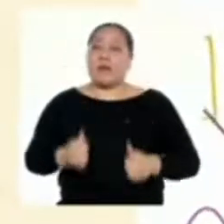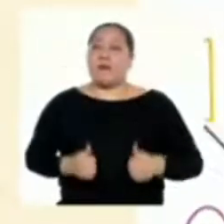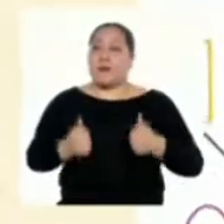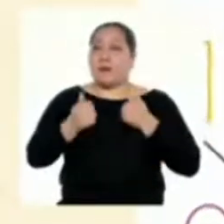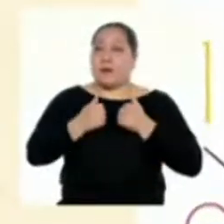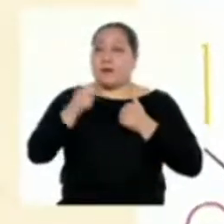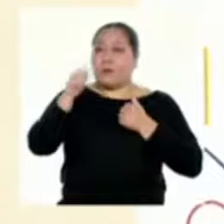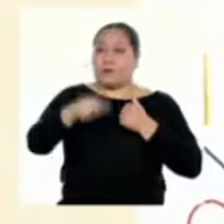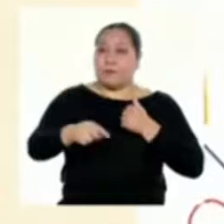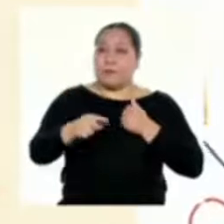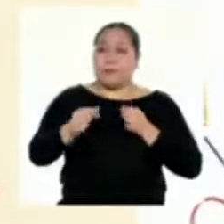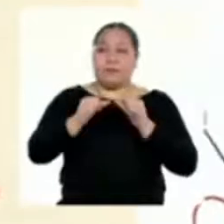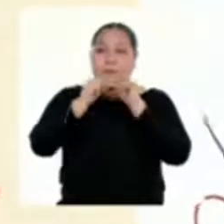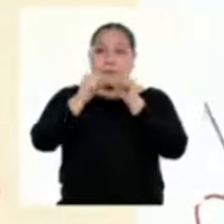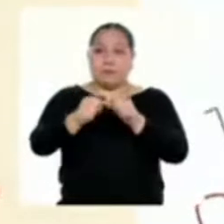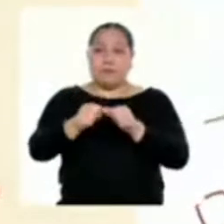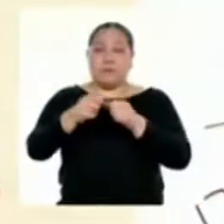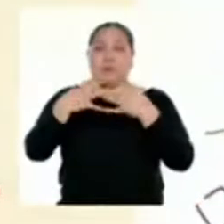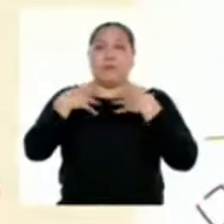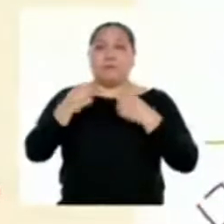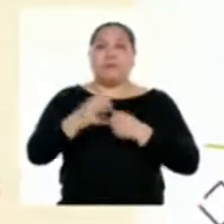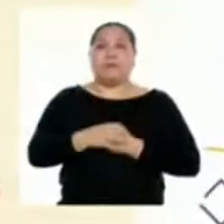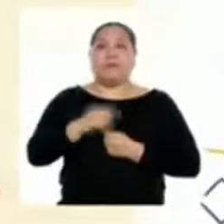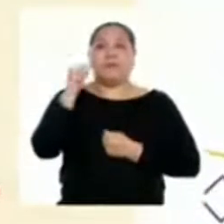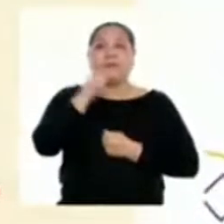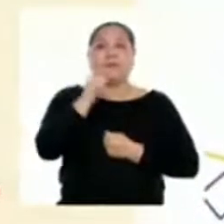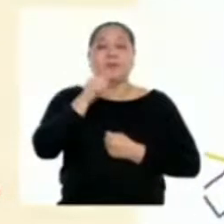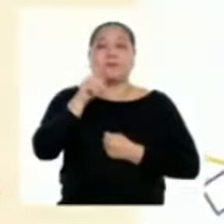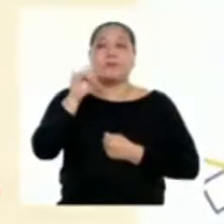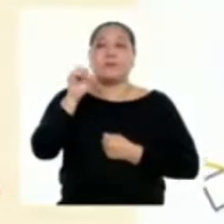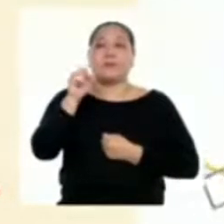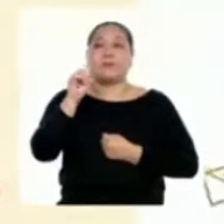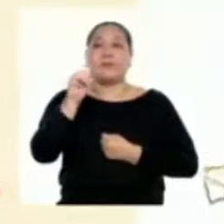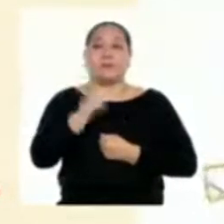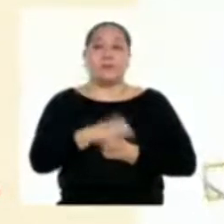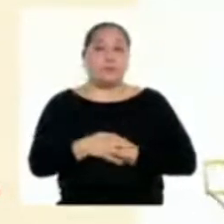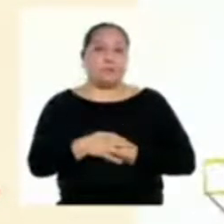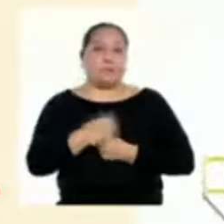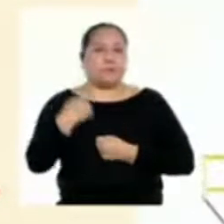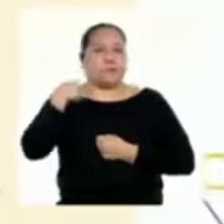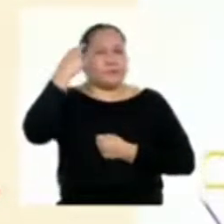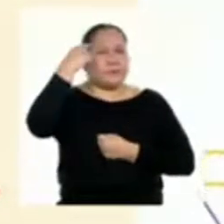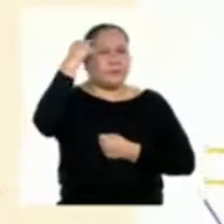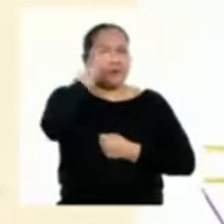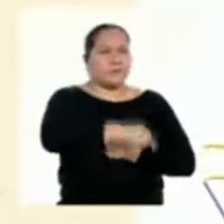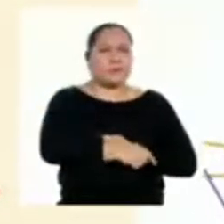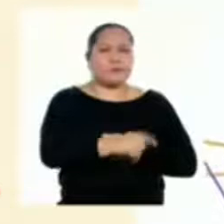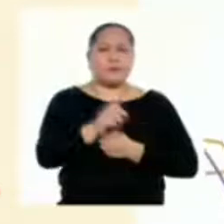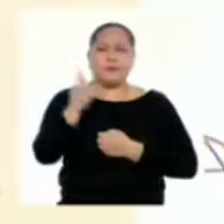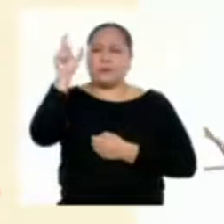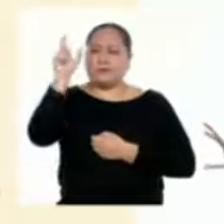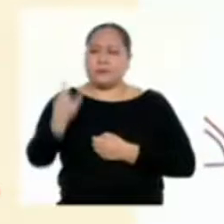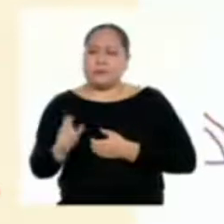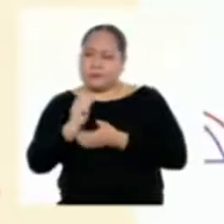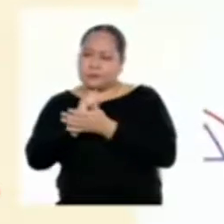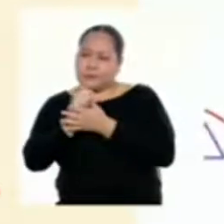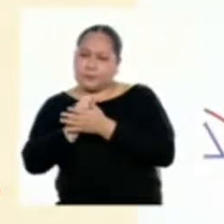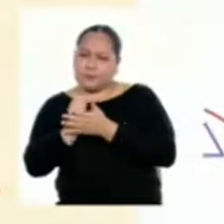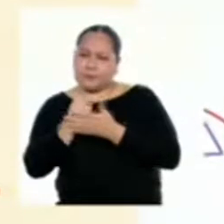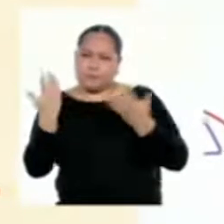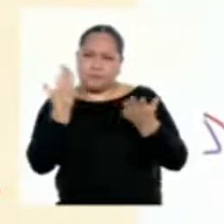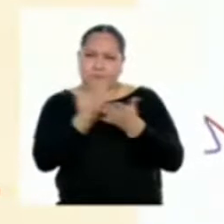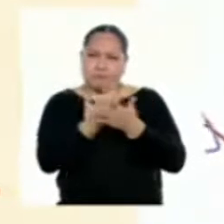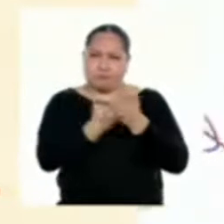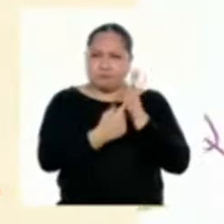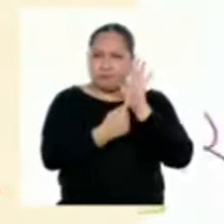sanos. Esta sería su tesis. ¿Y cómo crees que el autor demuestra esta relación? Creo